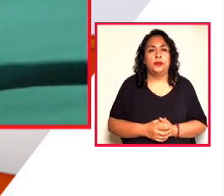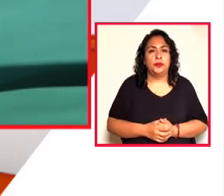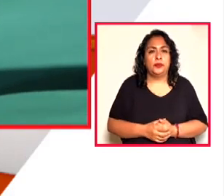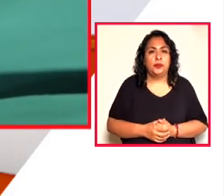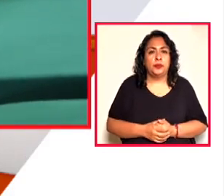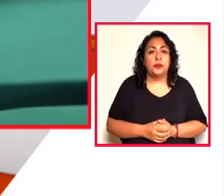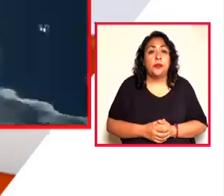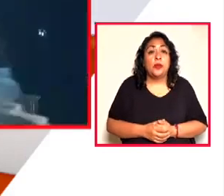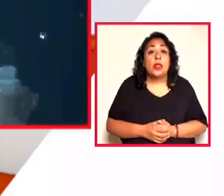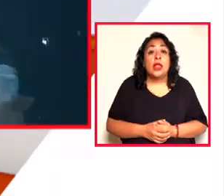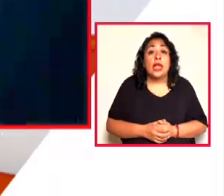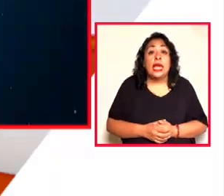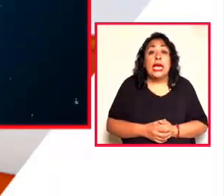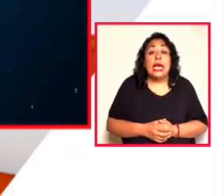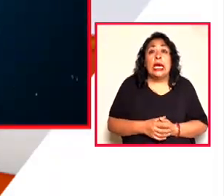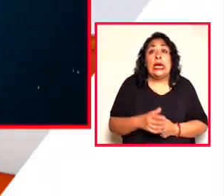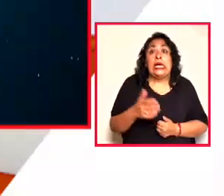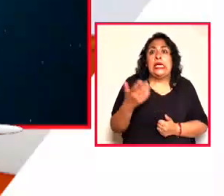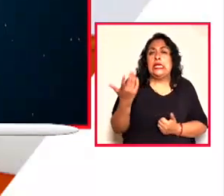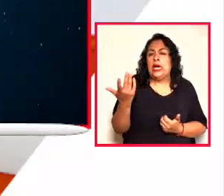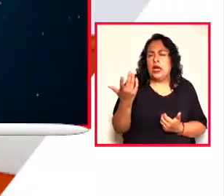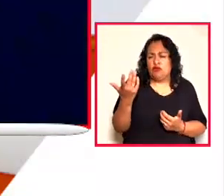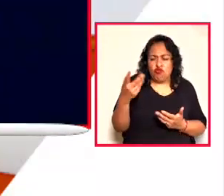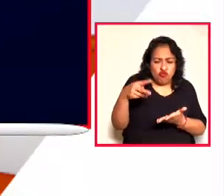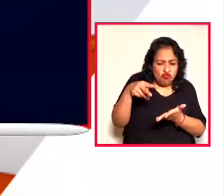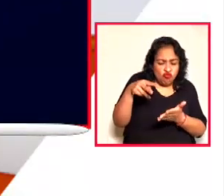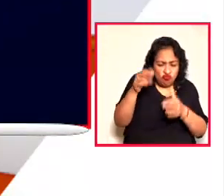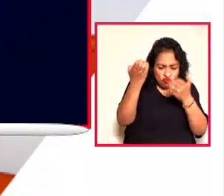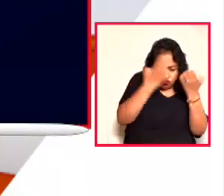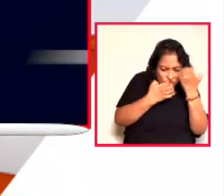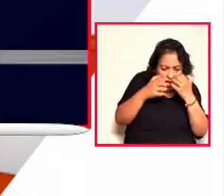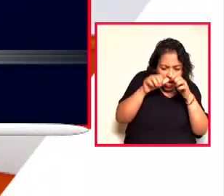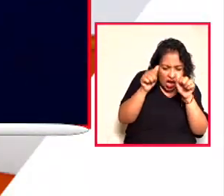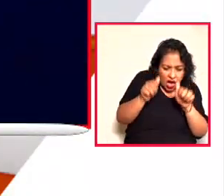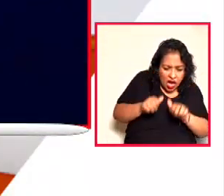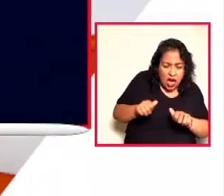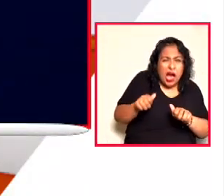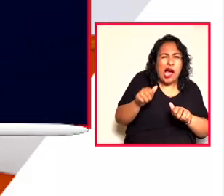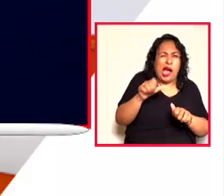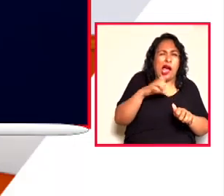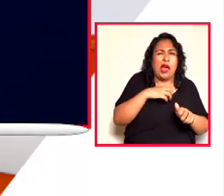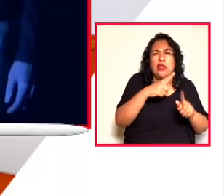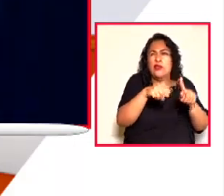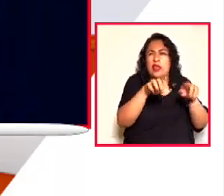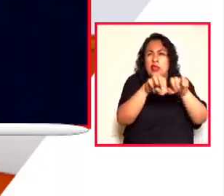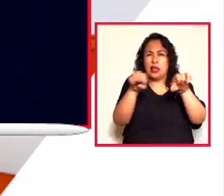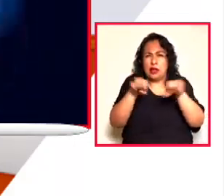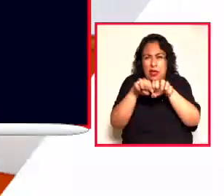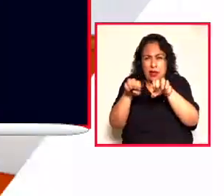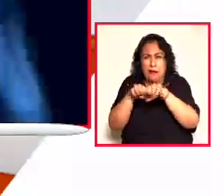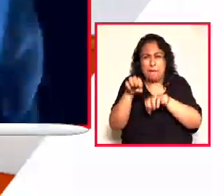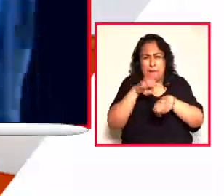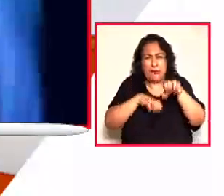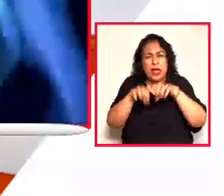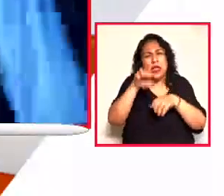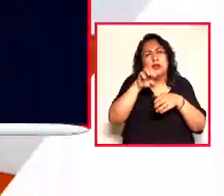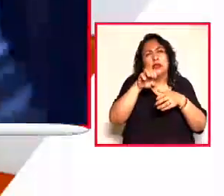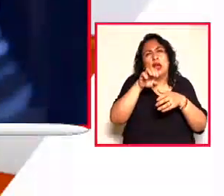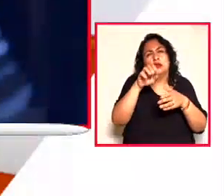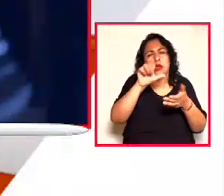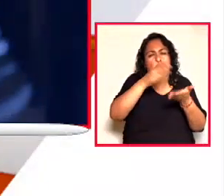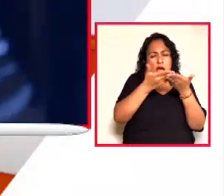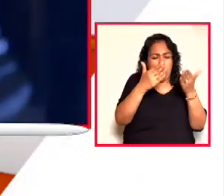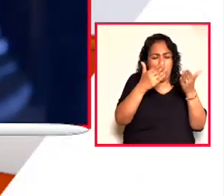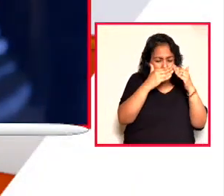La exploración del arte dancístico realizado por compañías a raíz del confinamiento en varias partes del mundo, empleando